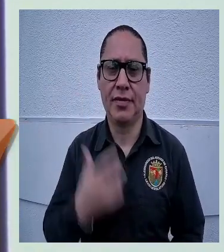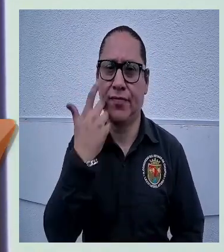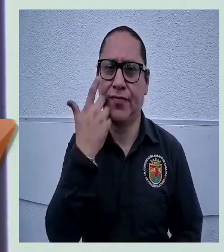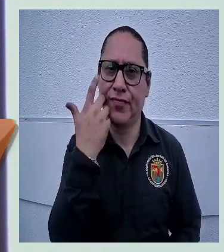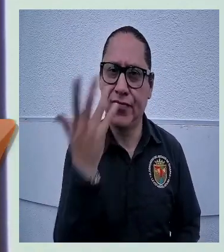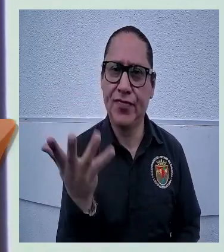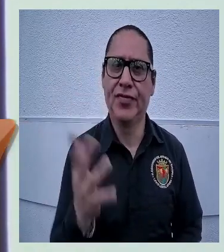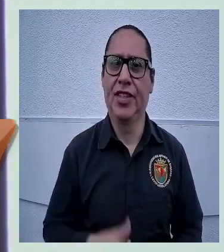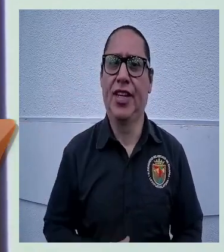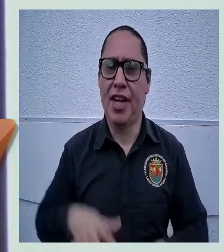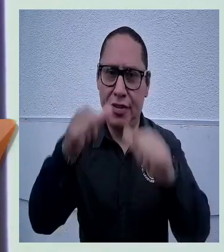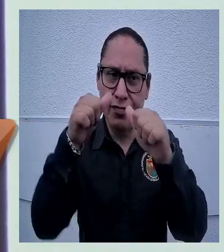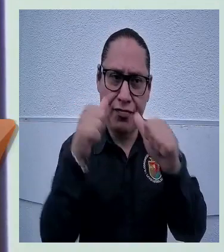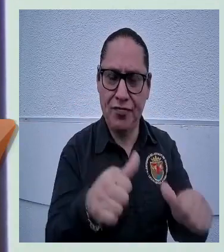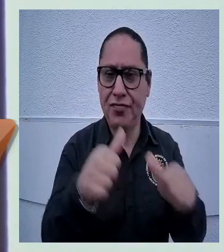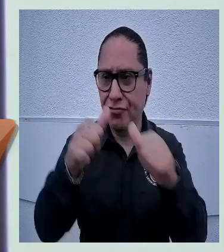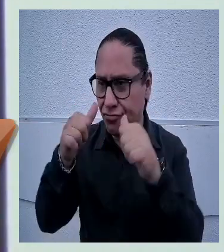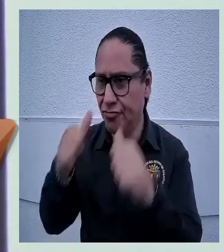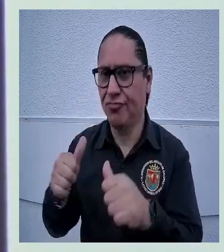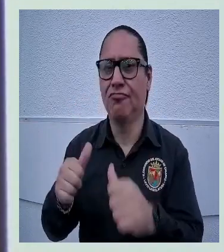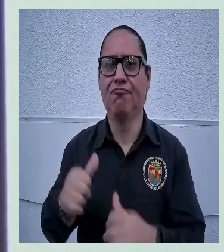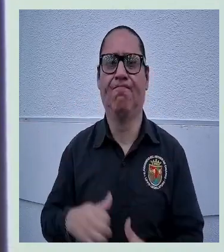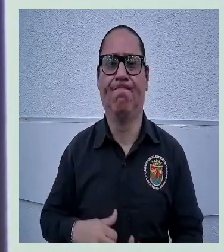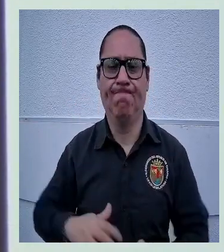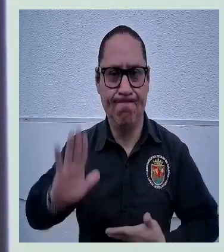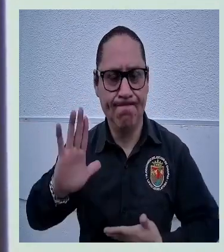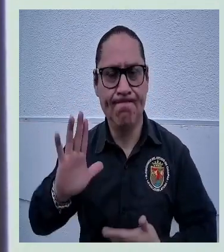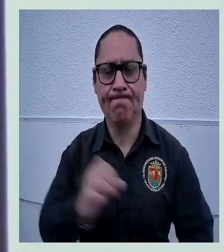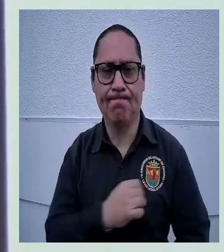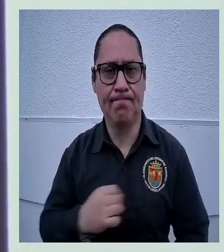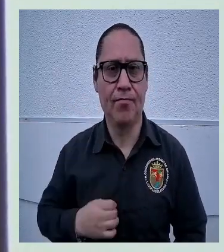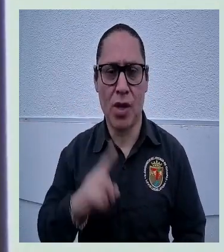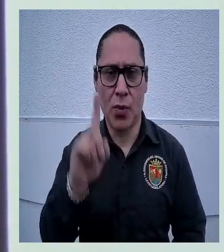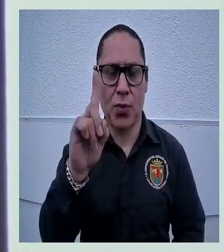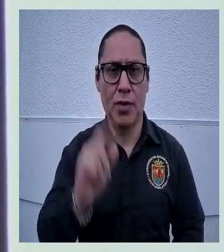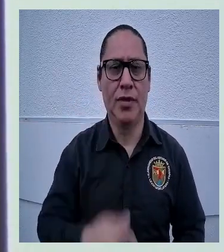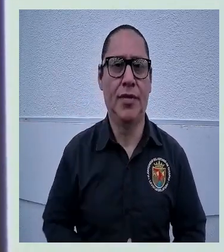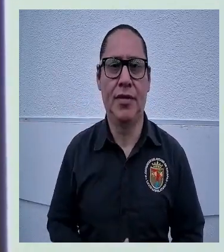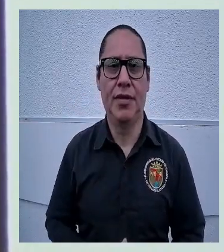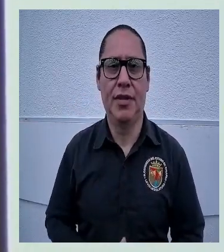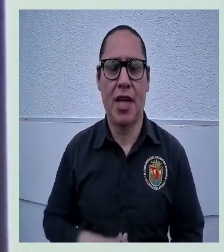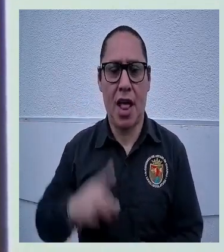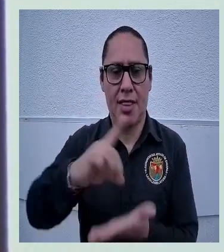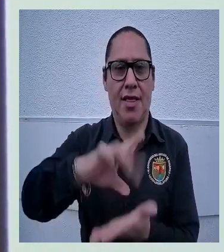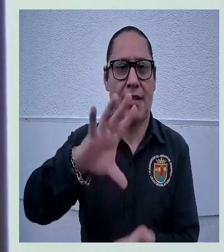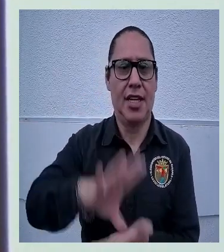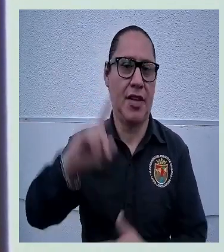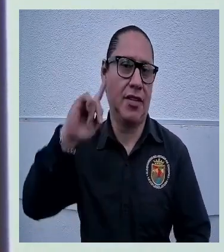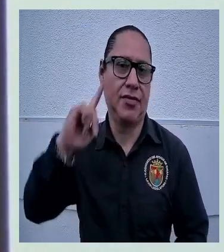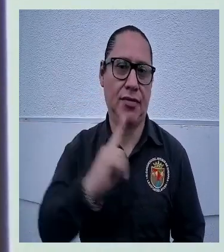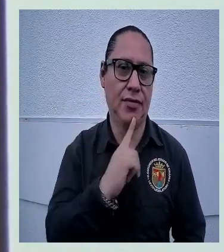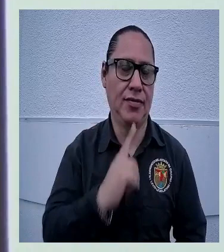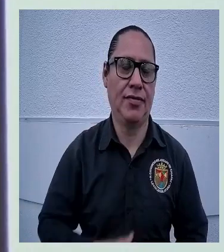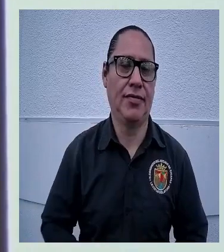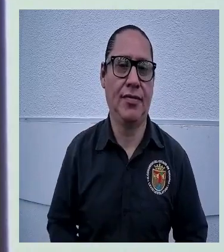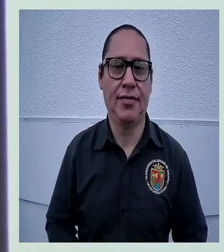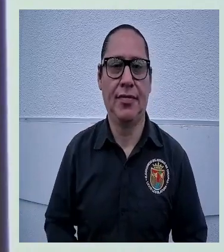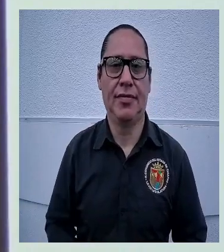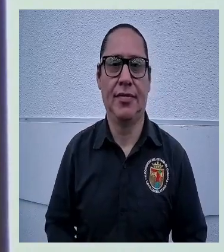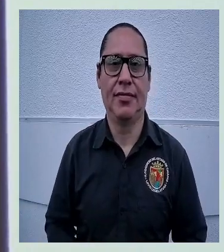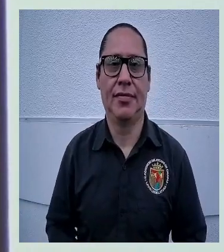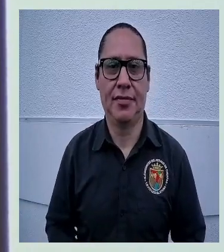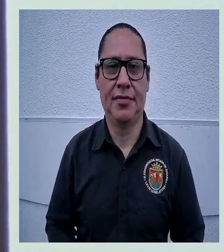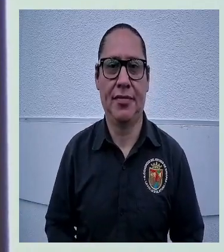de nuestra total atención y compromiso una de ellas es la discapacidad auditiva